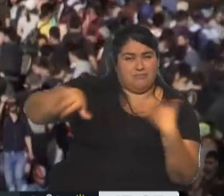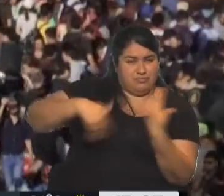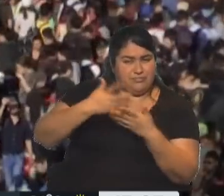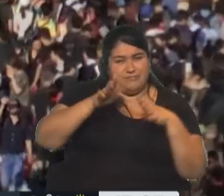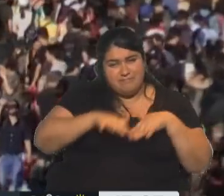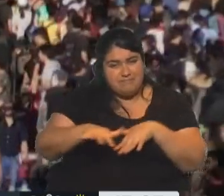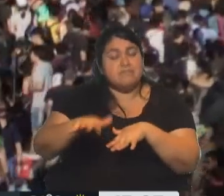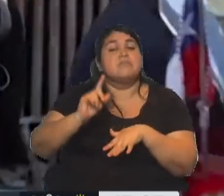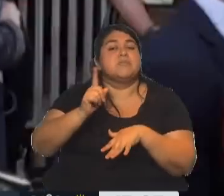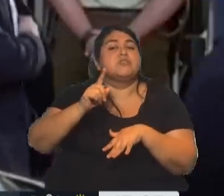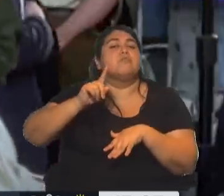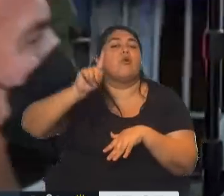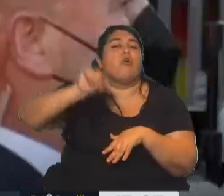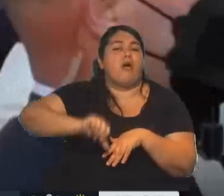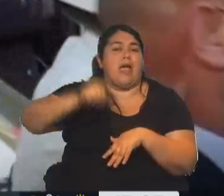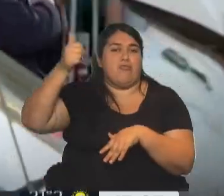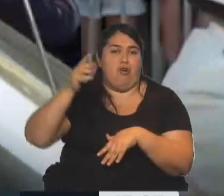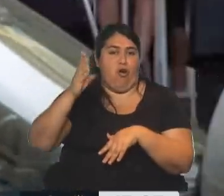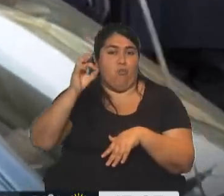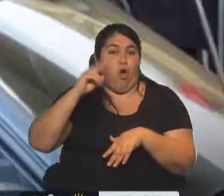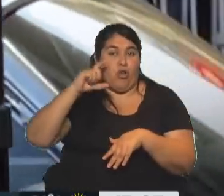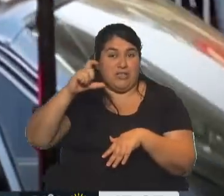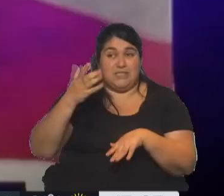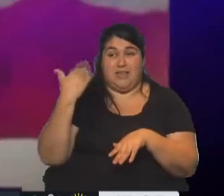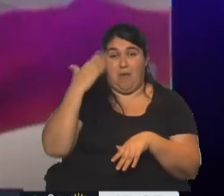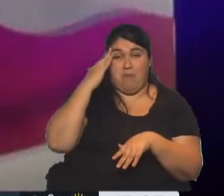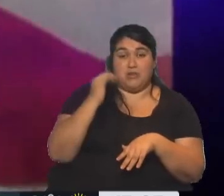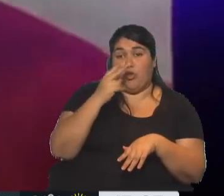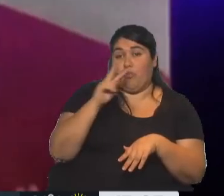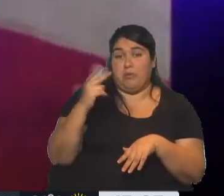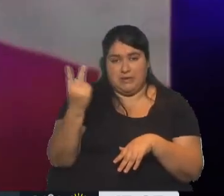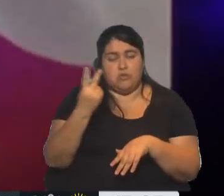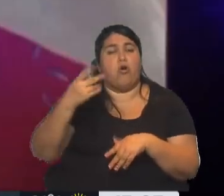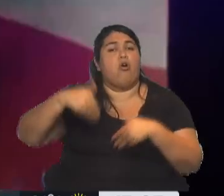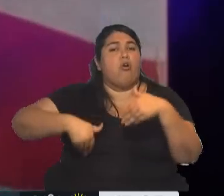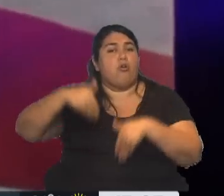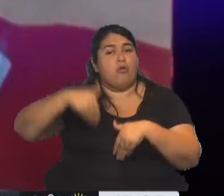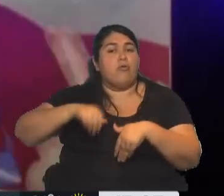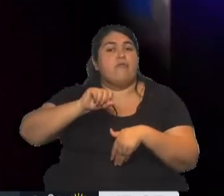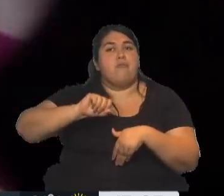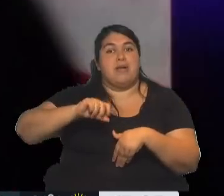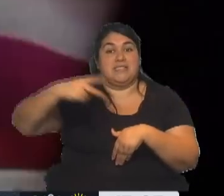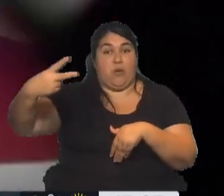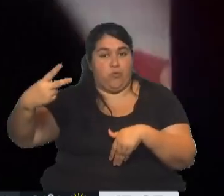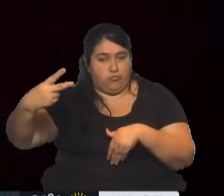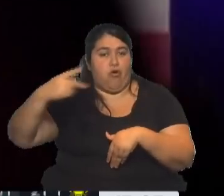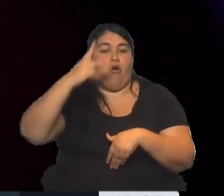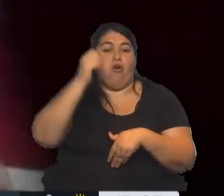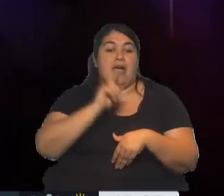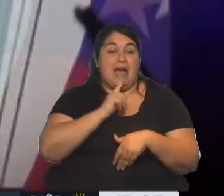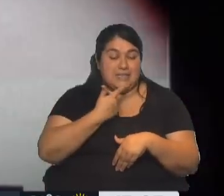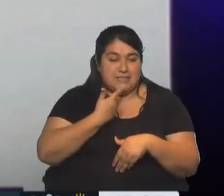que desencadenaron el triunfo de Gabriel Boric en marzo de 2022 en un balotaje frente al propio Kast, actual ganador.